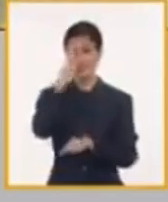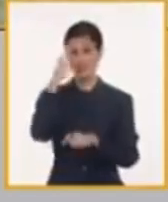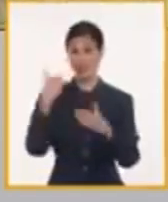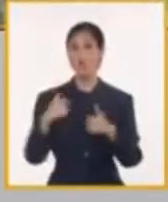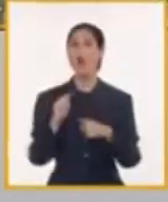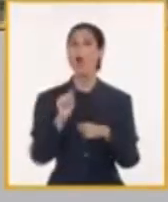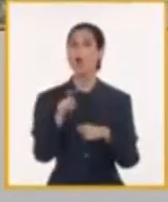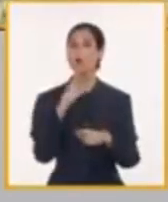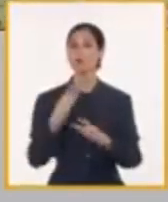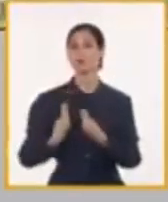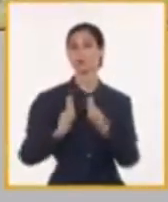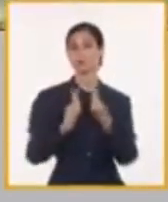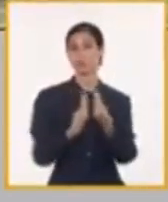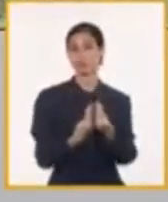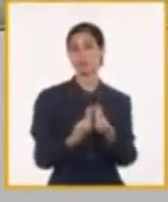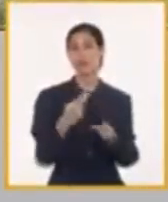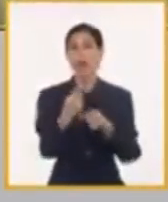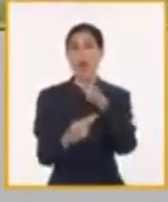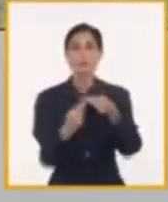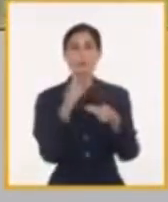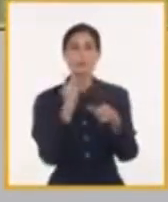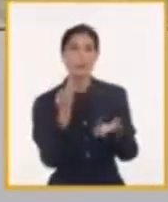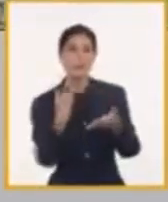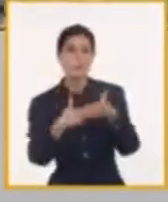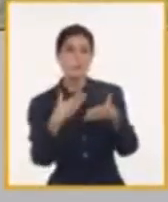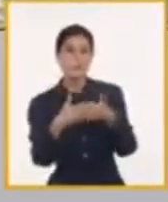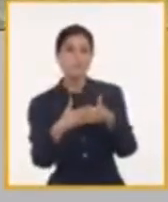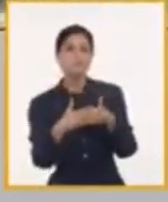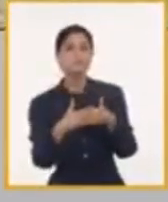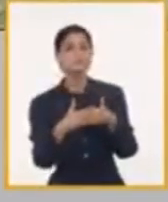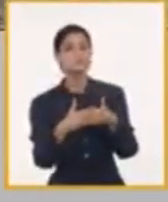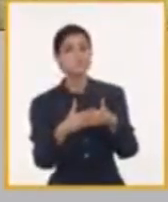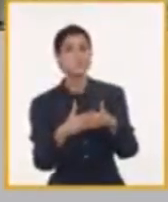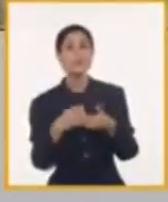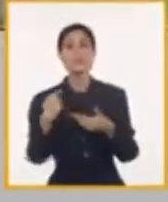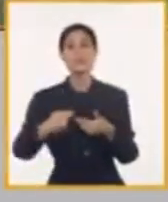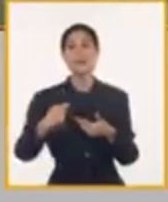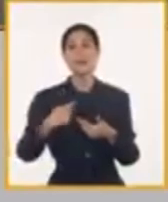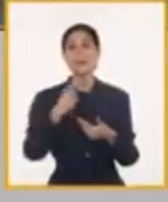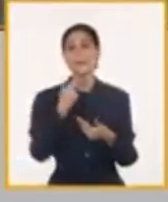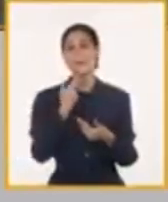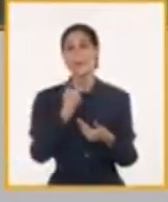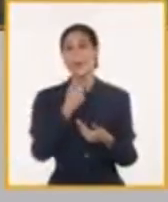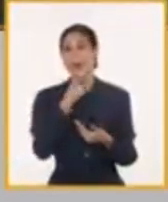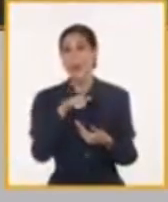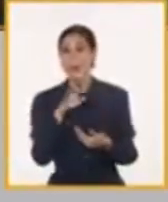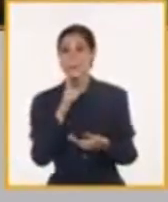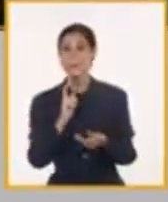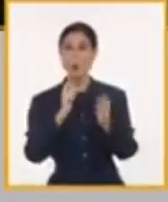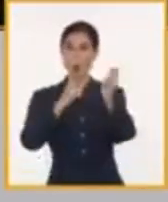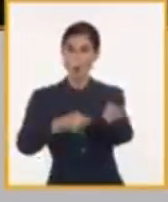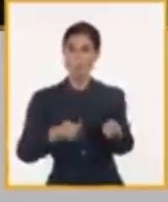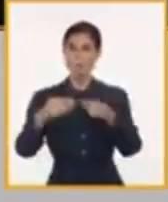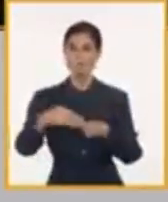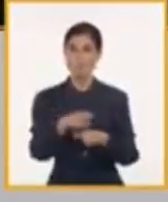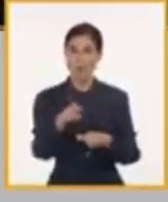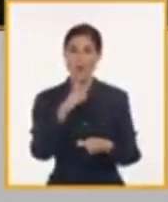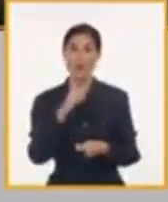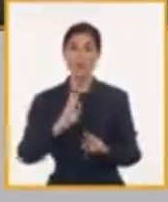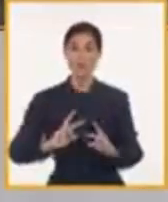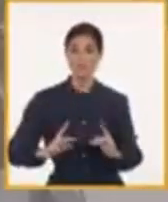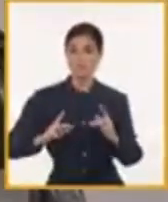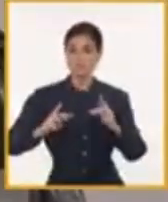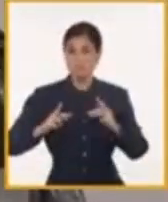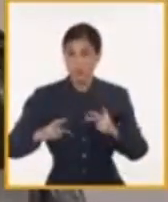hacer entonces, Randy? Lo que usted estaba diciendo ahora. Tenemos que ir nuevamente al rescate de los cultivos intensivos,